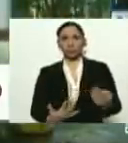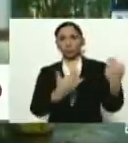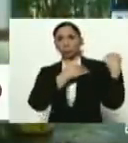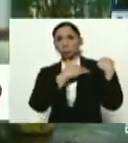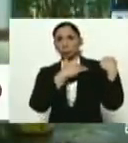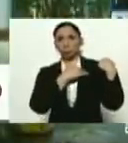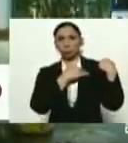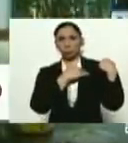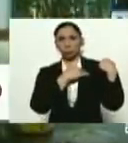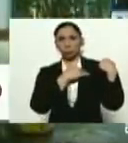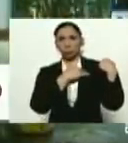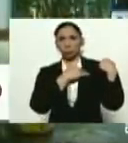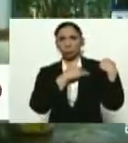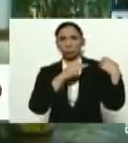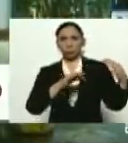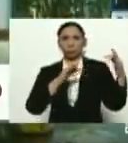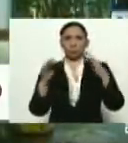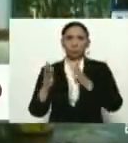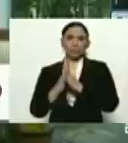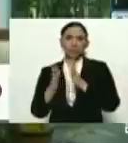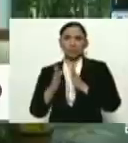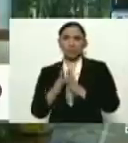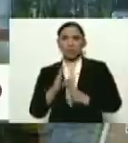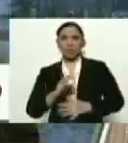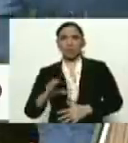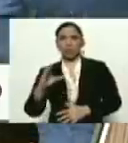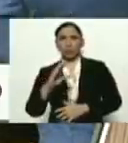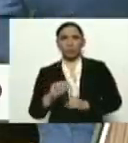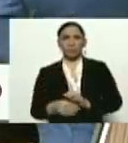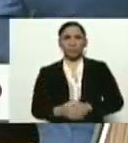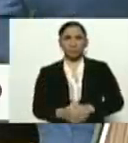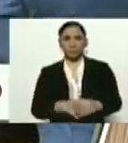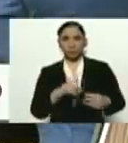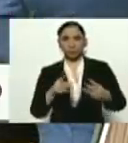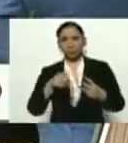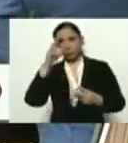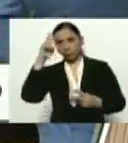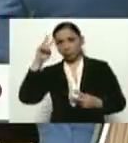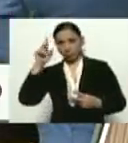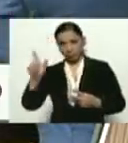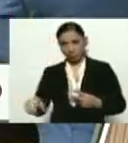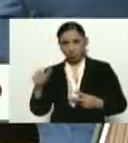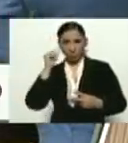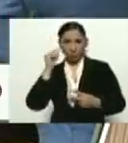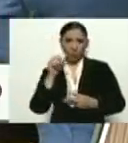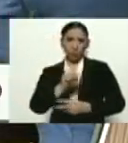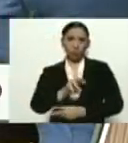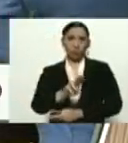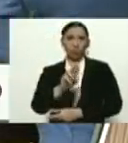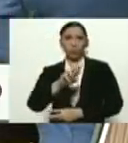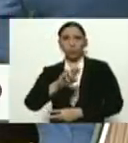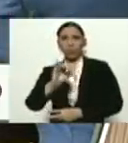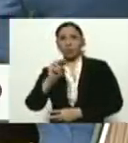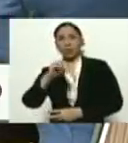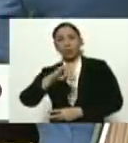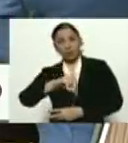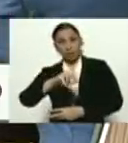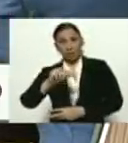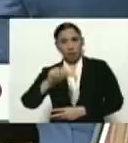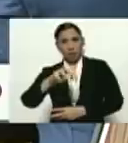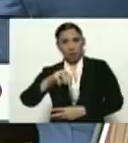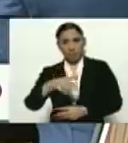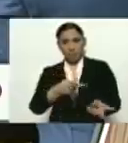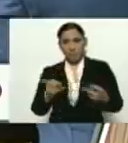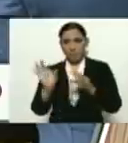representante delegado de San Cristóbal y Nieves, a la canciller de Surinam y a un invitado